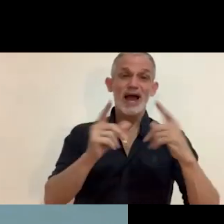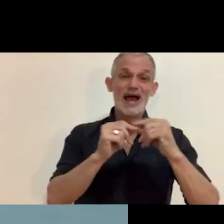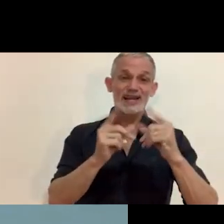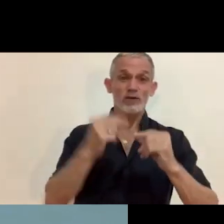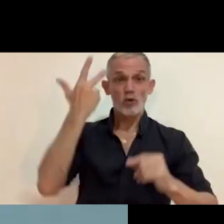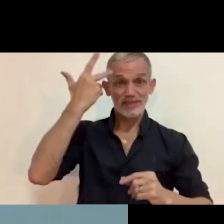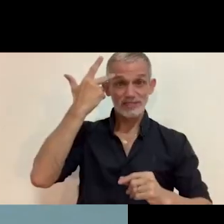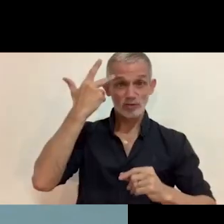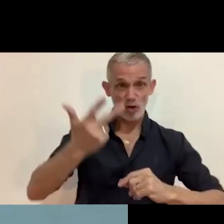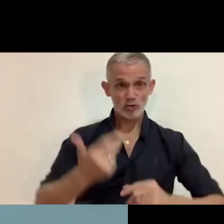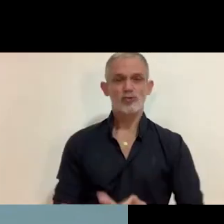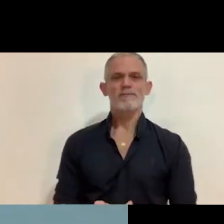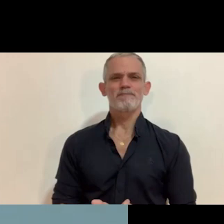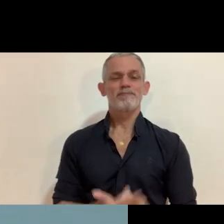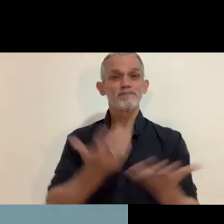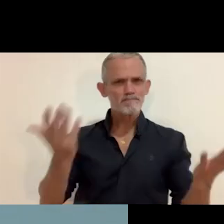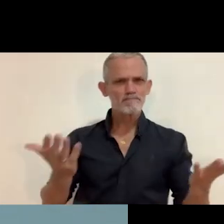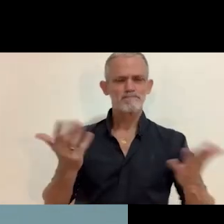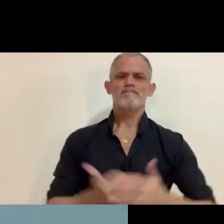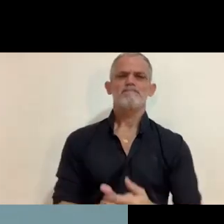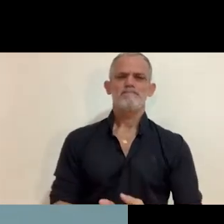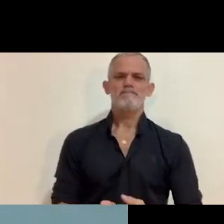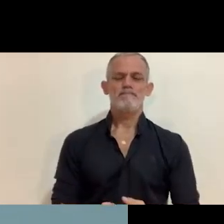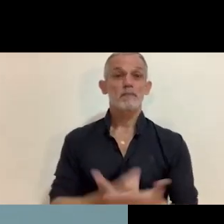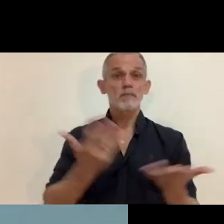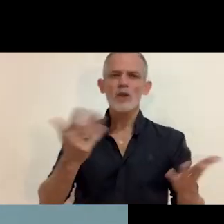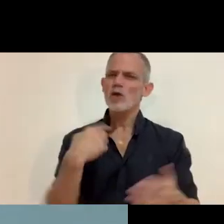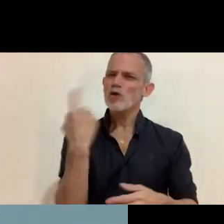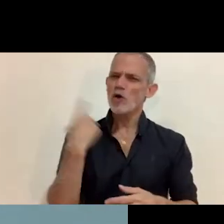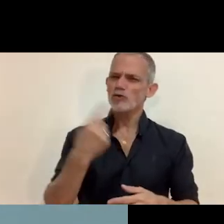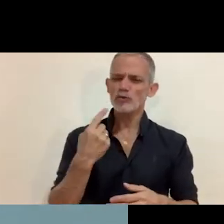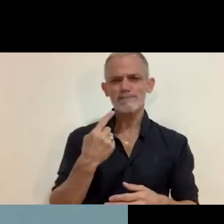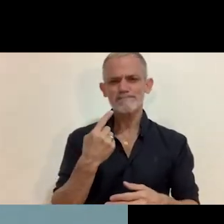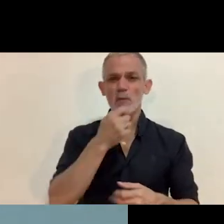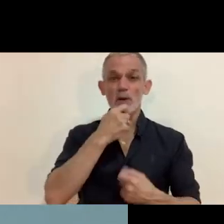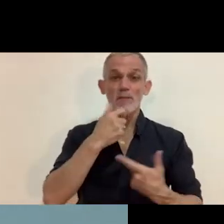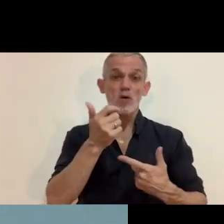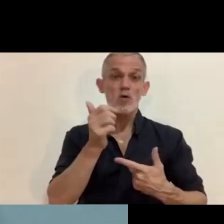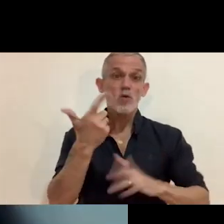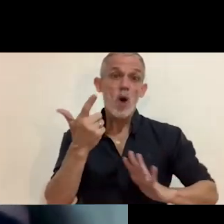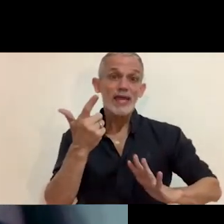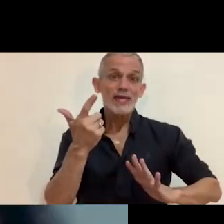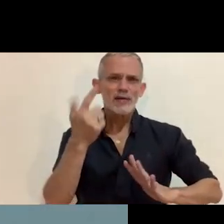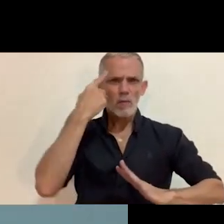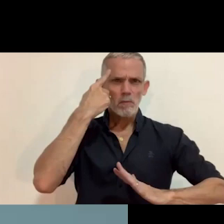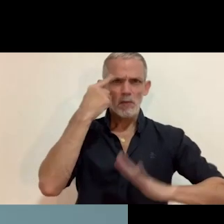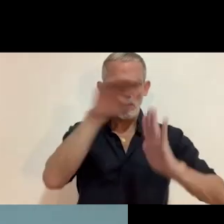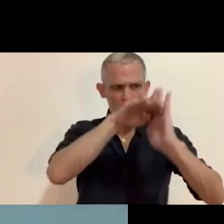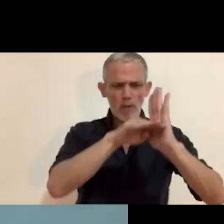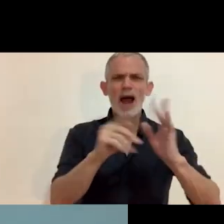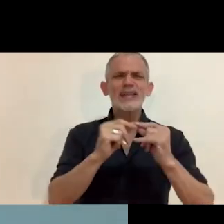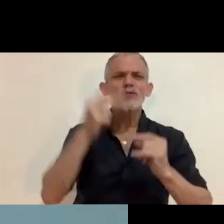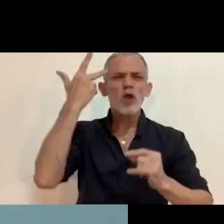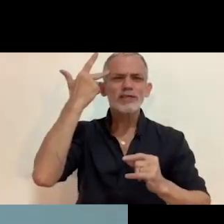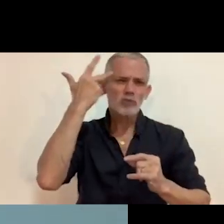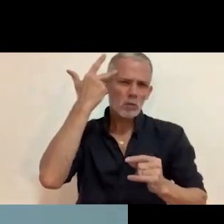18. Ahora, si nosotros no tuviéramos esas presunciones, supongamos que el artículo 18 lo